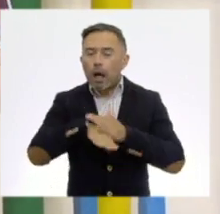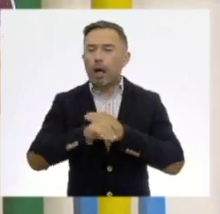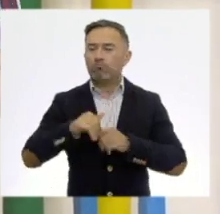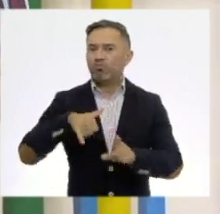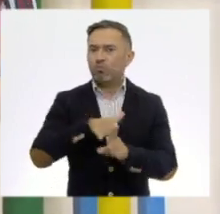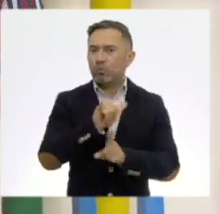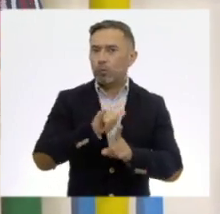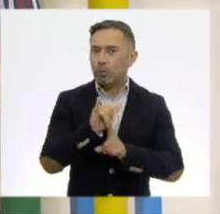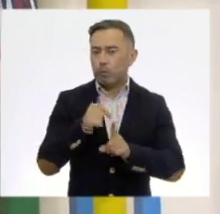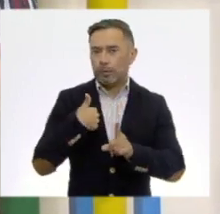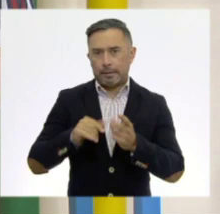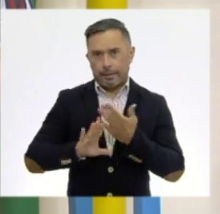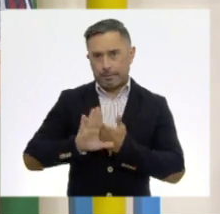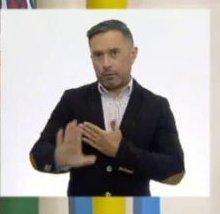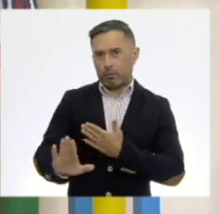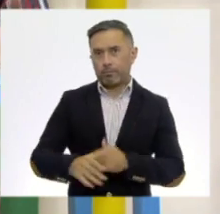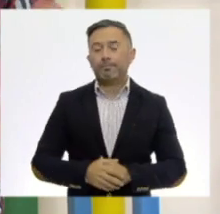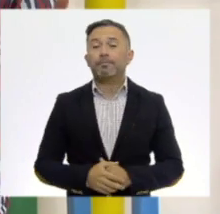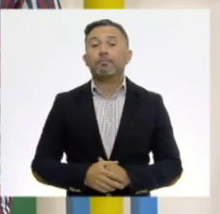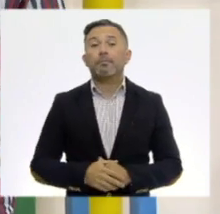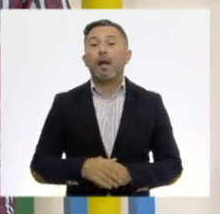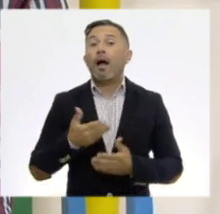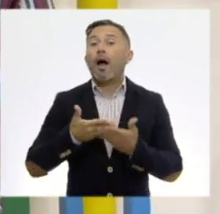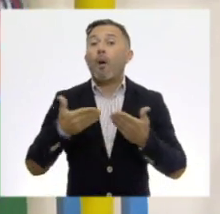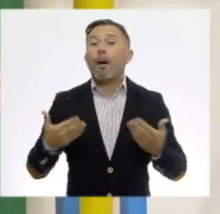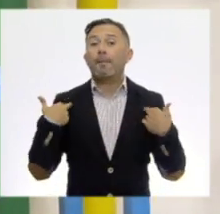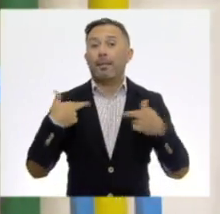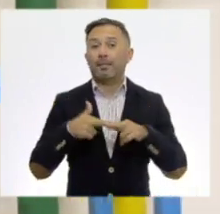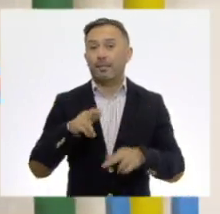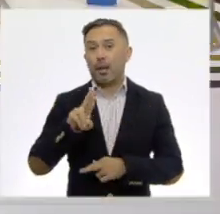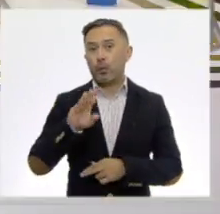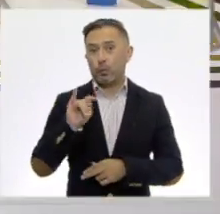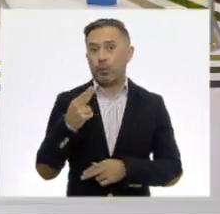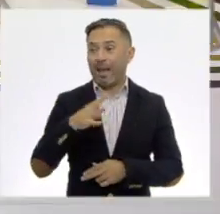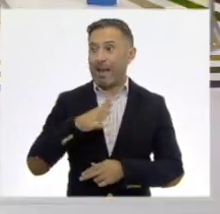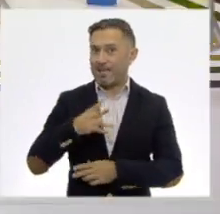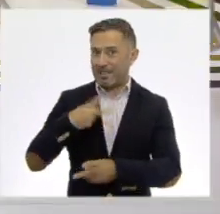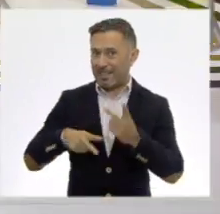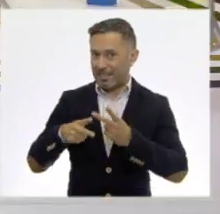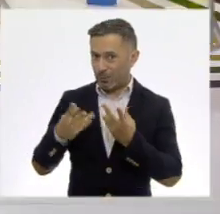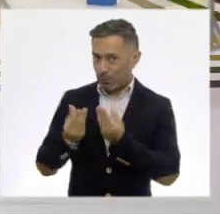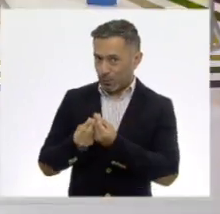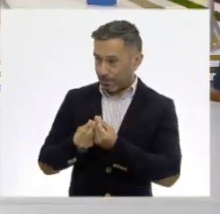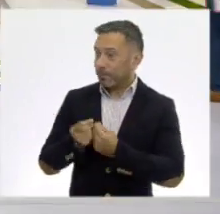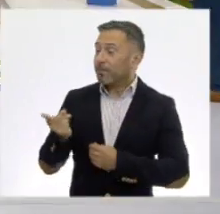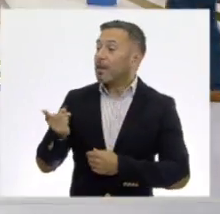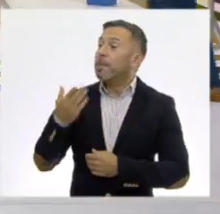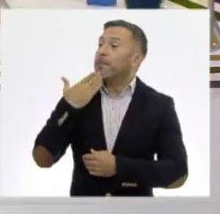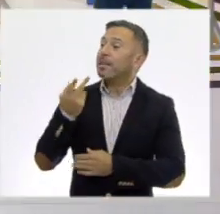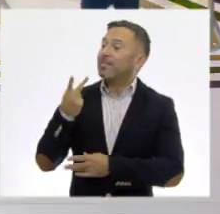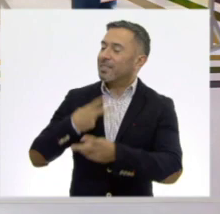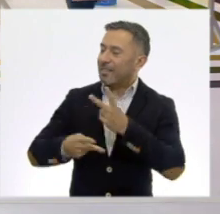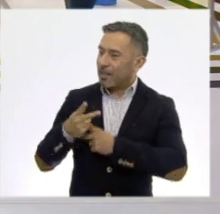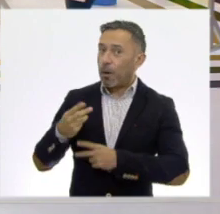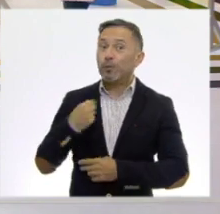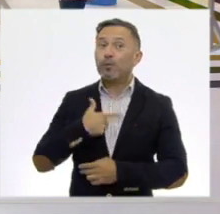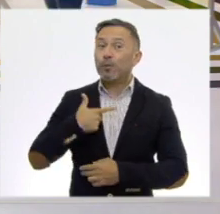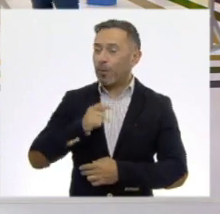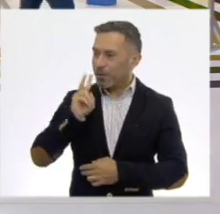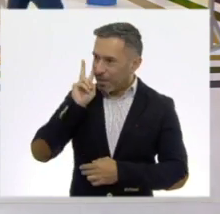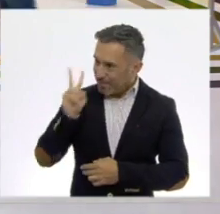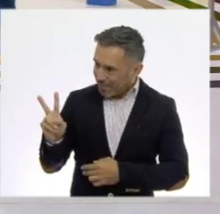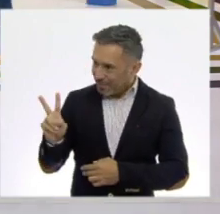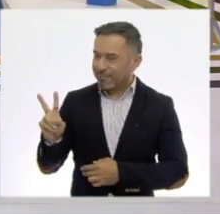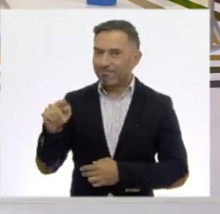esta clase nos acompaña la maestra Ruth, que ya está aquí con nosotros. Así que bienvenida, maestra Ruth. Qué gusto verte de nuevo aquí